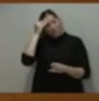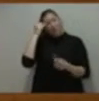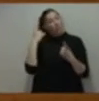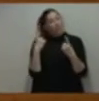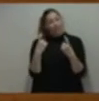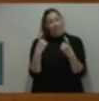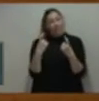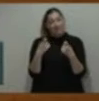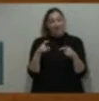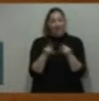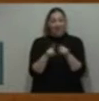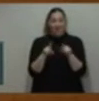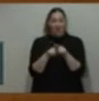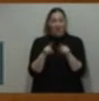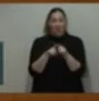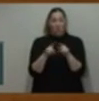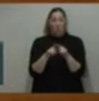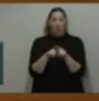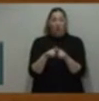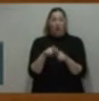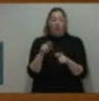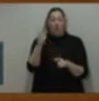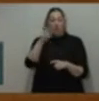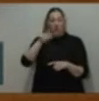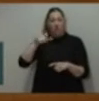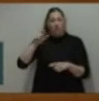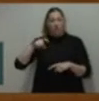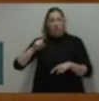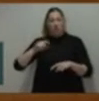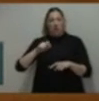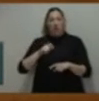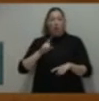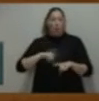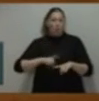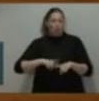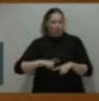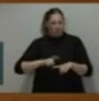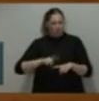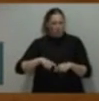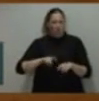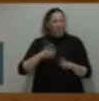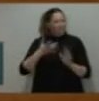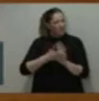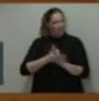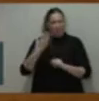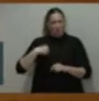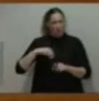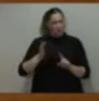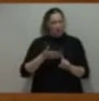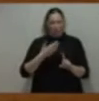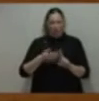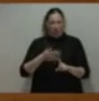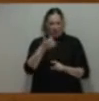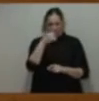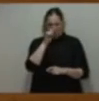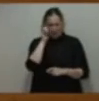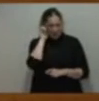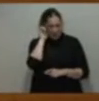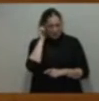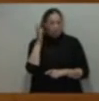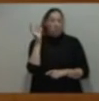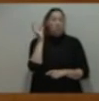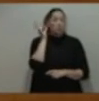que ridiculizar la homosexualidad es también violencia machista. Las mujeres partimos, como todos